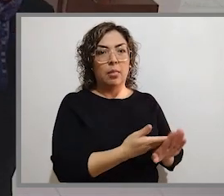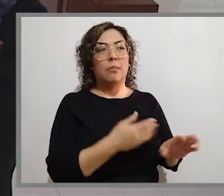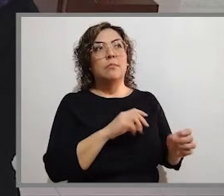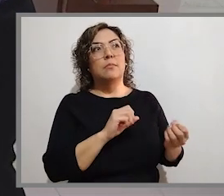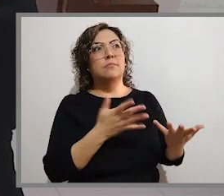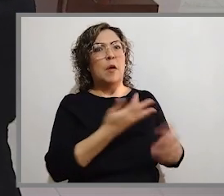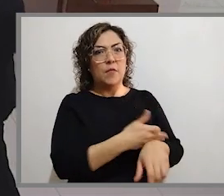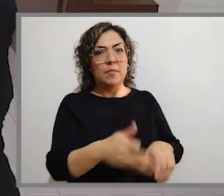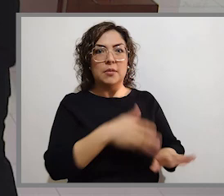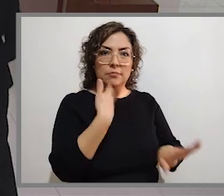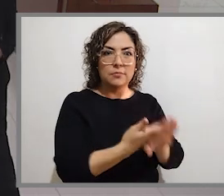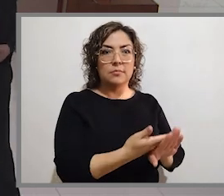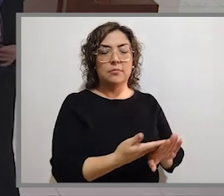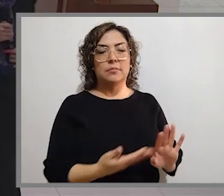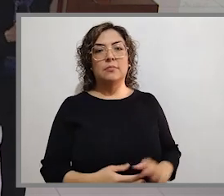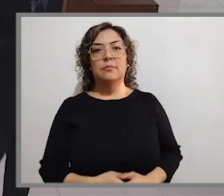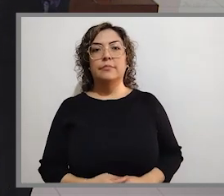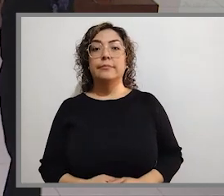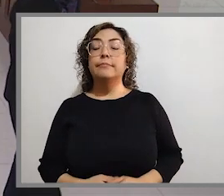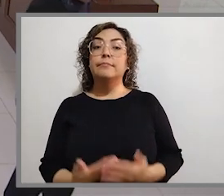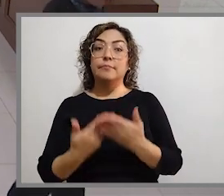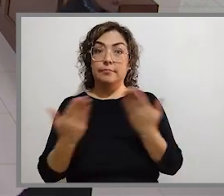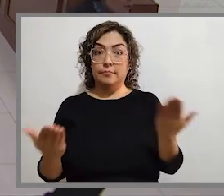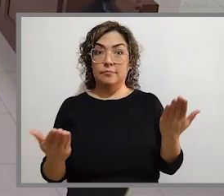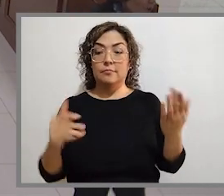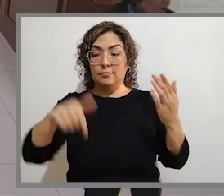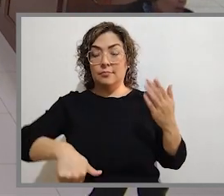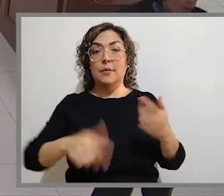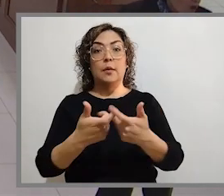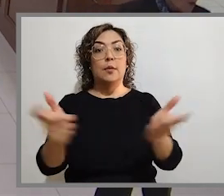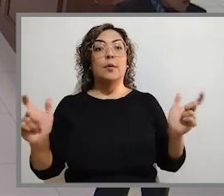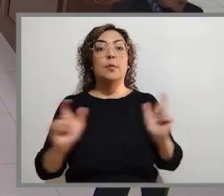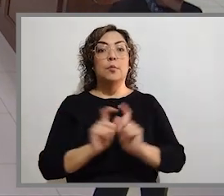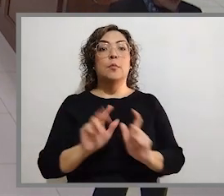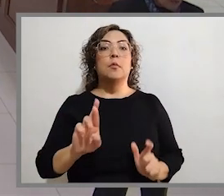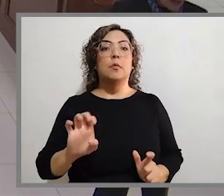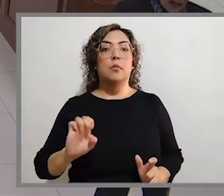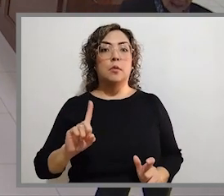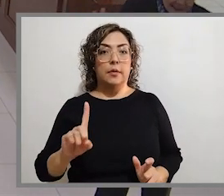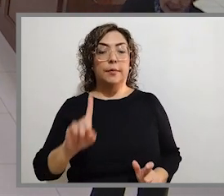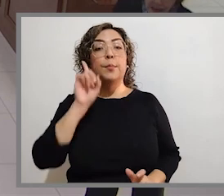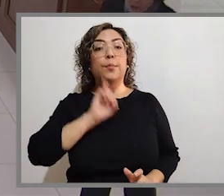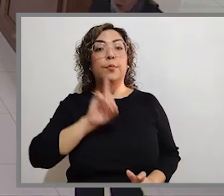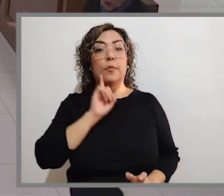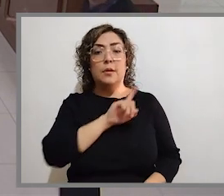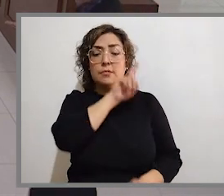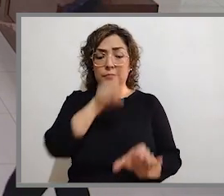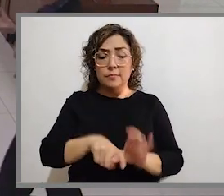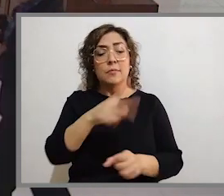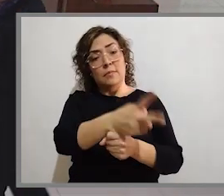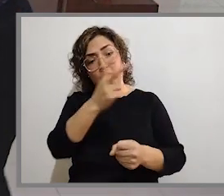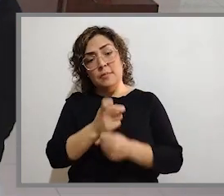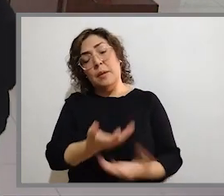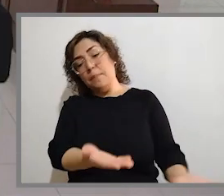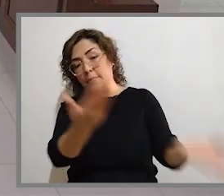red a la que son invitadas, pues es un espacio único justamente para intercambios de